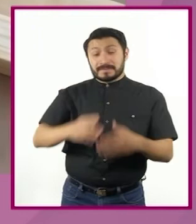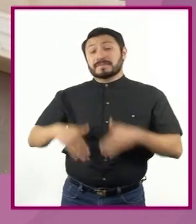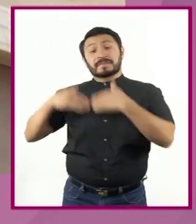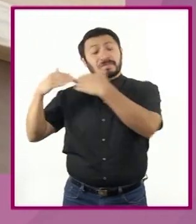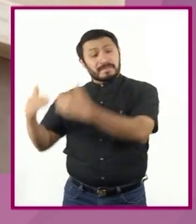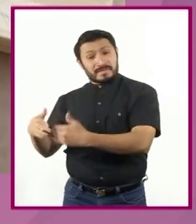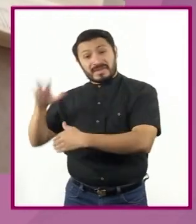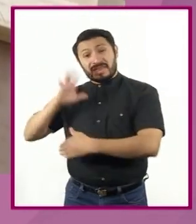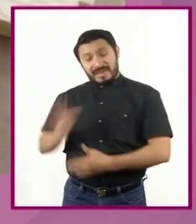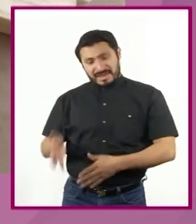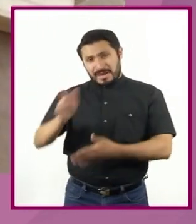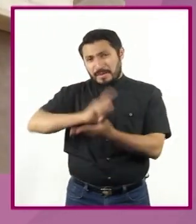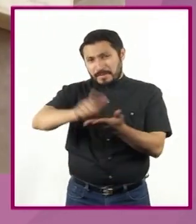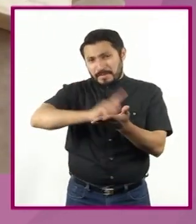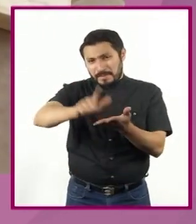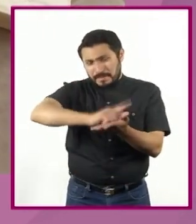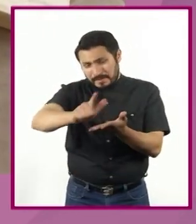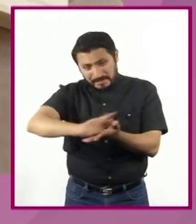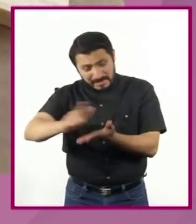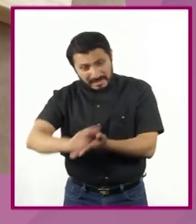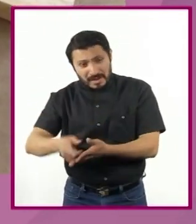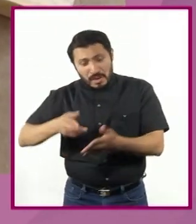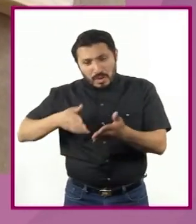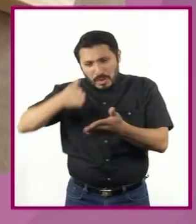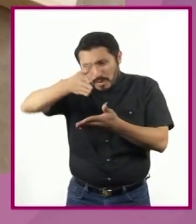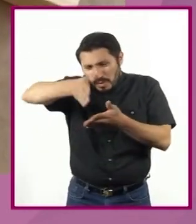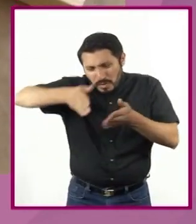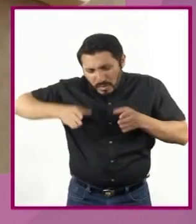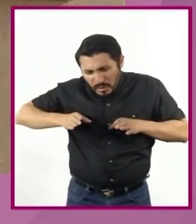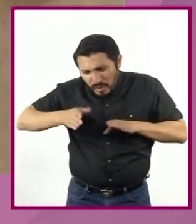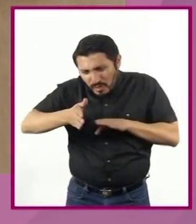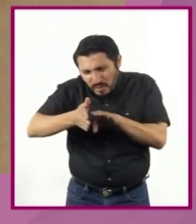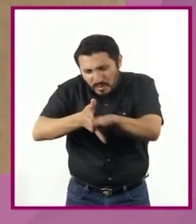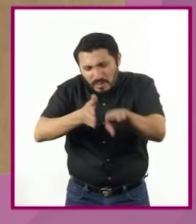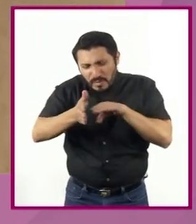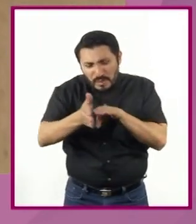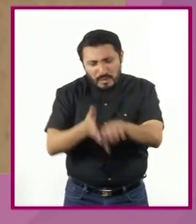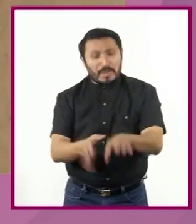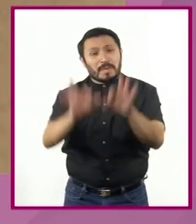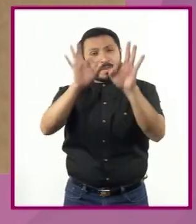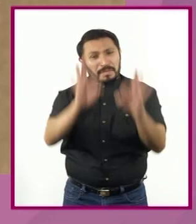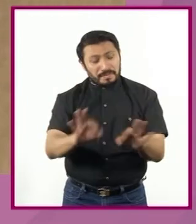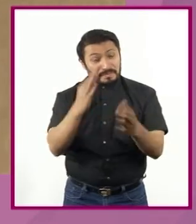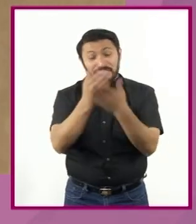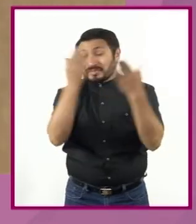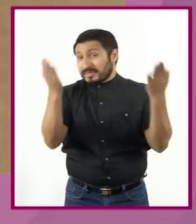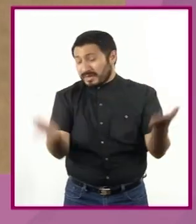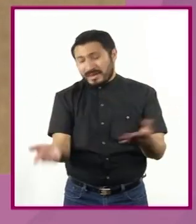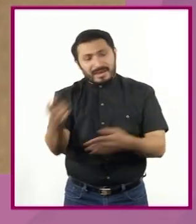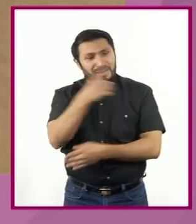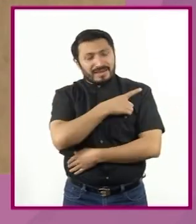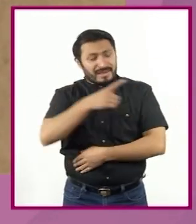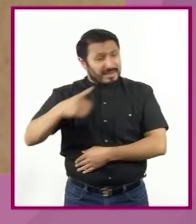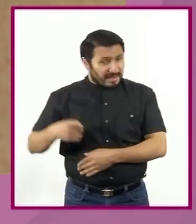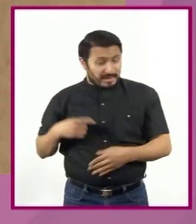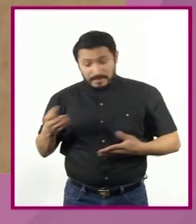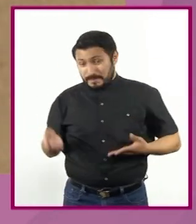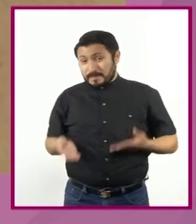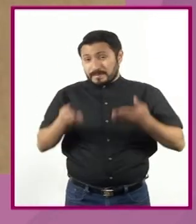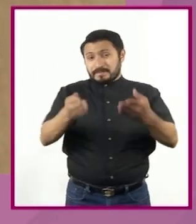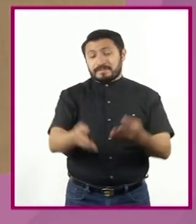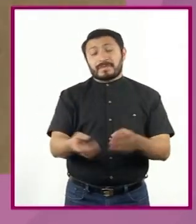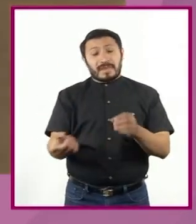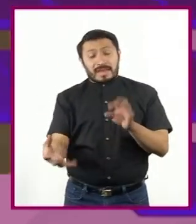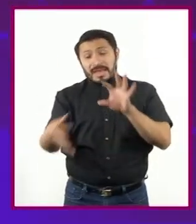las piezas lijadas y cortadas con la medida que se requiere. Así que ahora debemos darle paso al